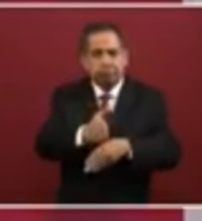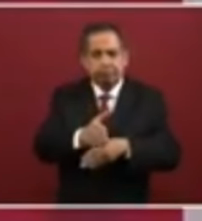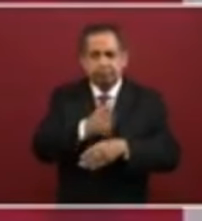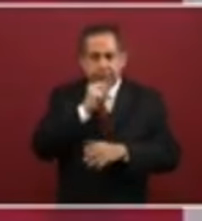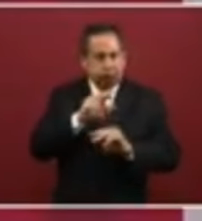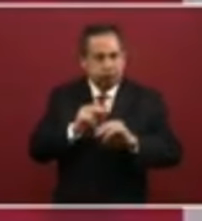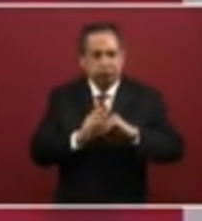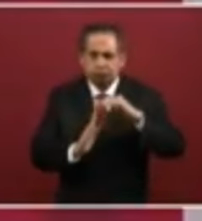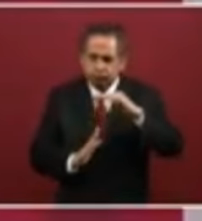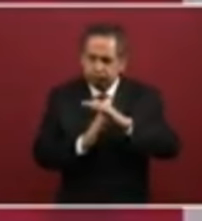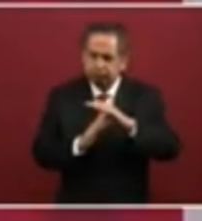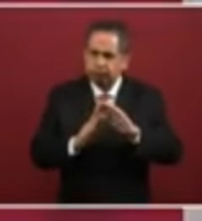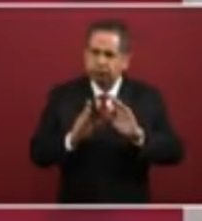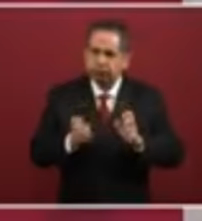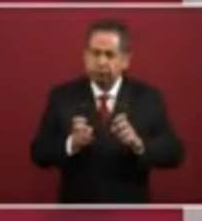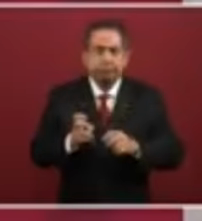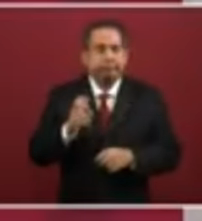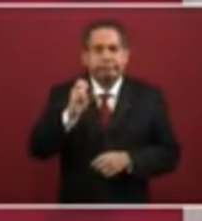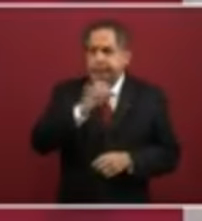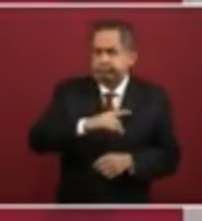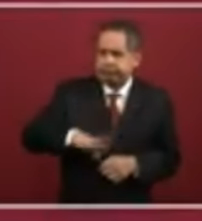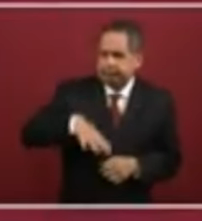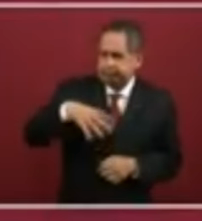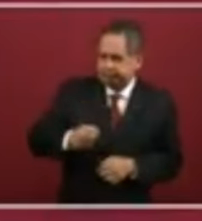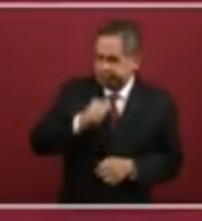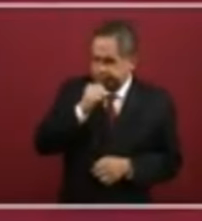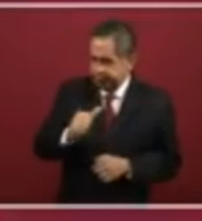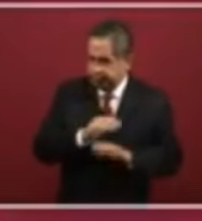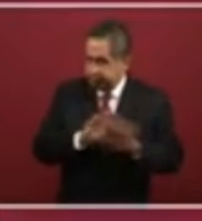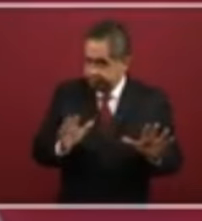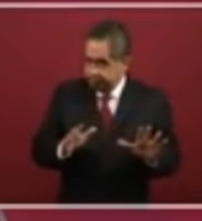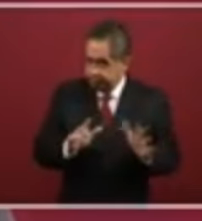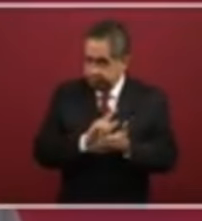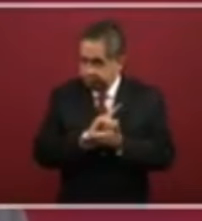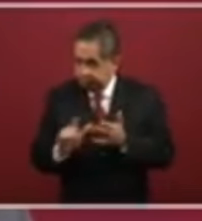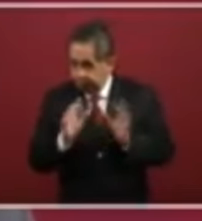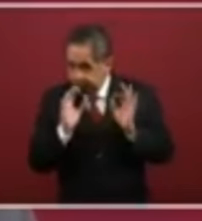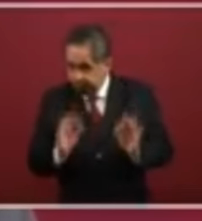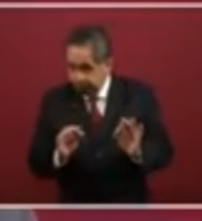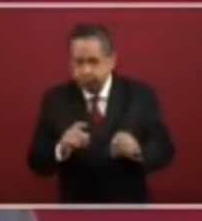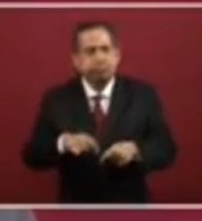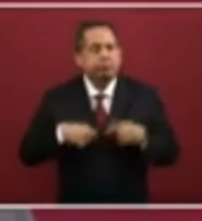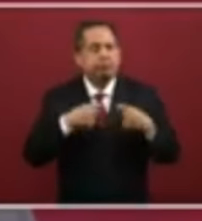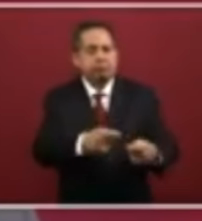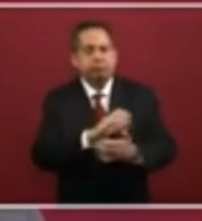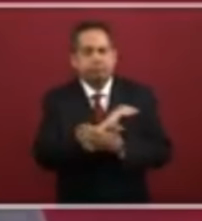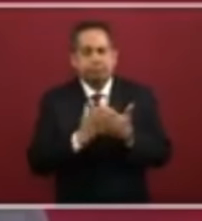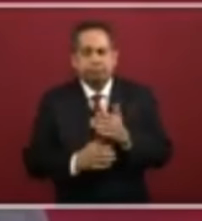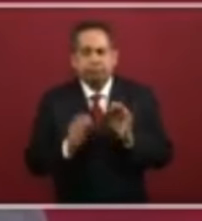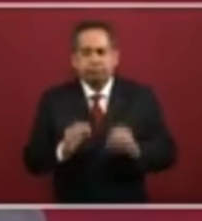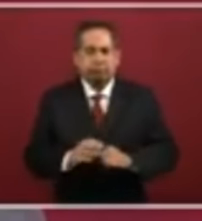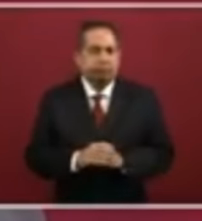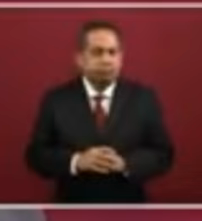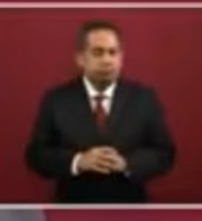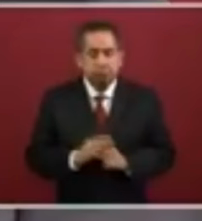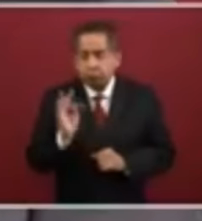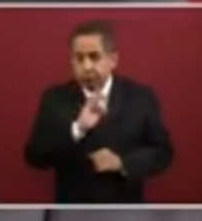precios, que no haya abusos, y si no se